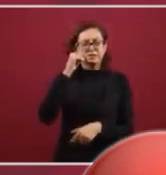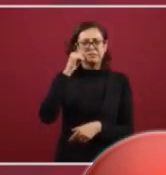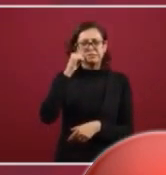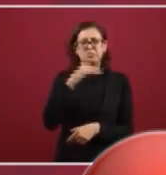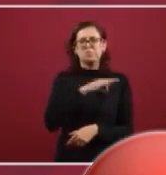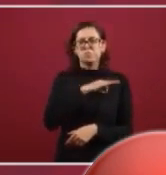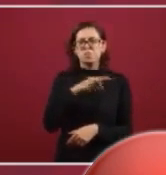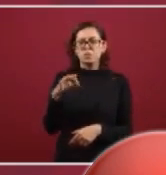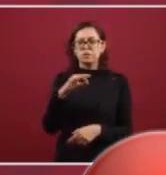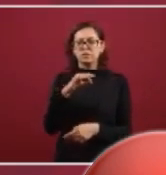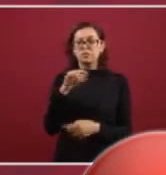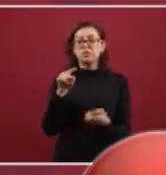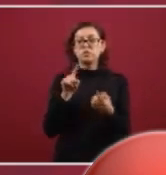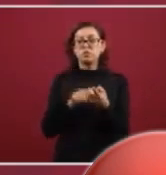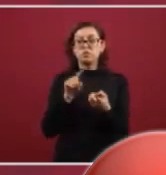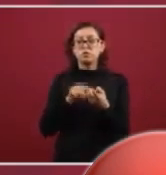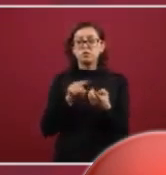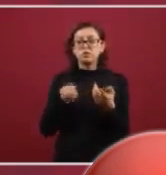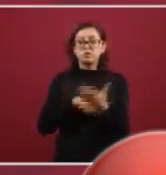en